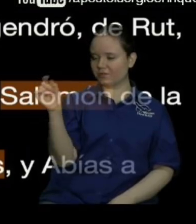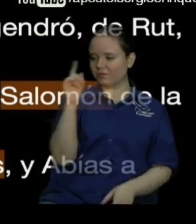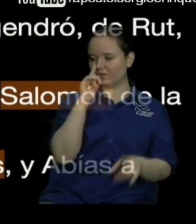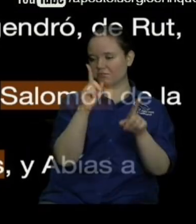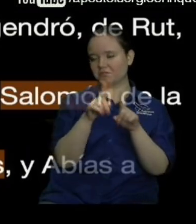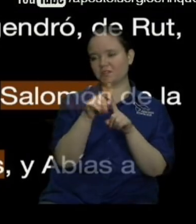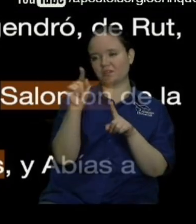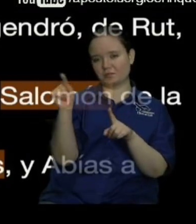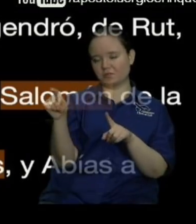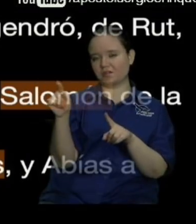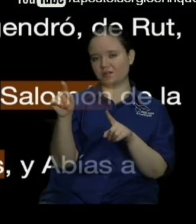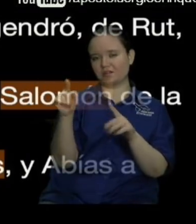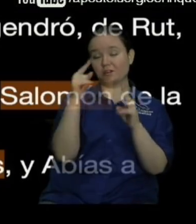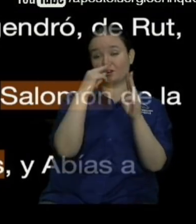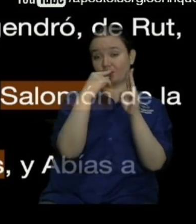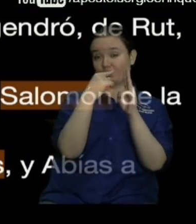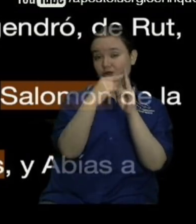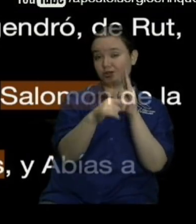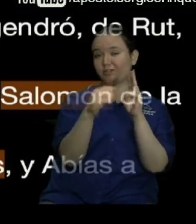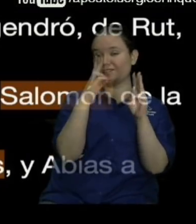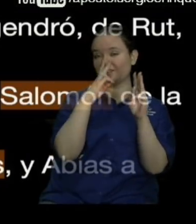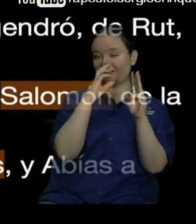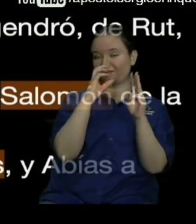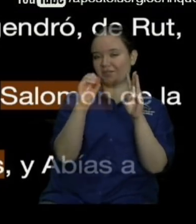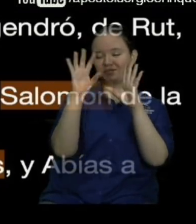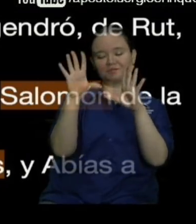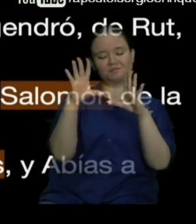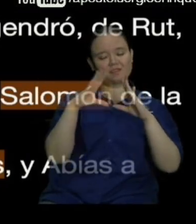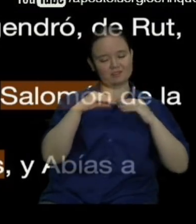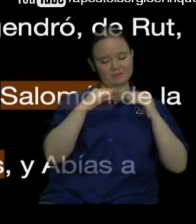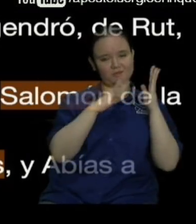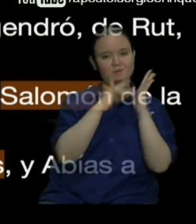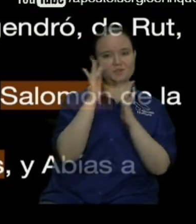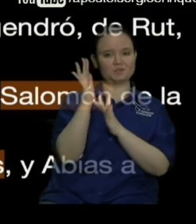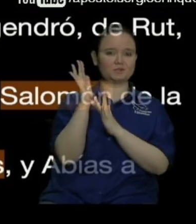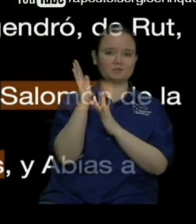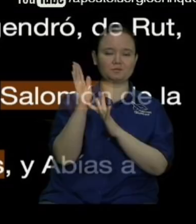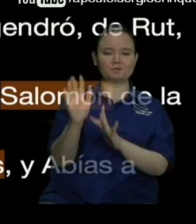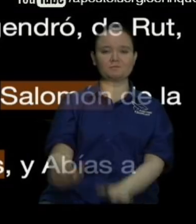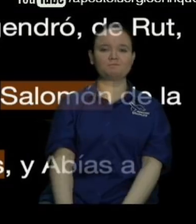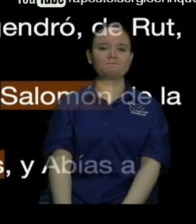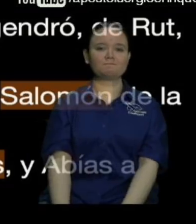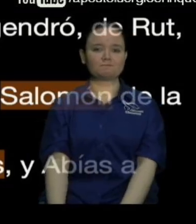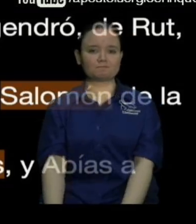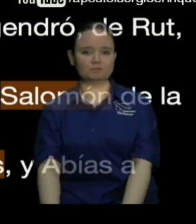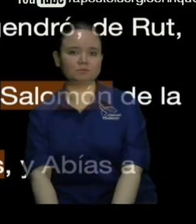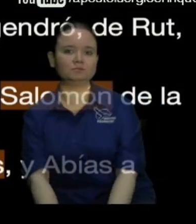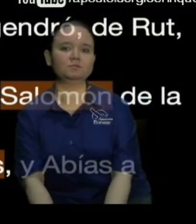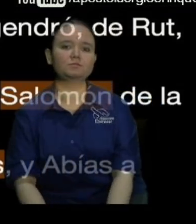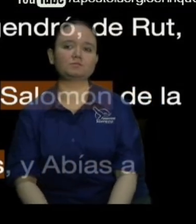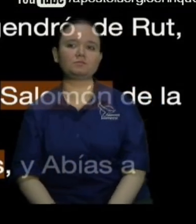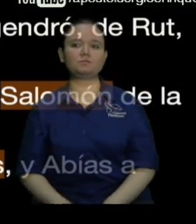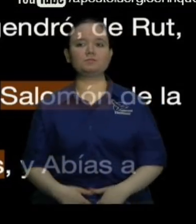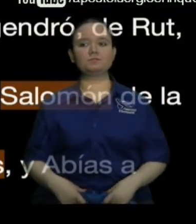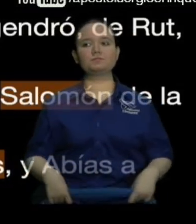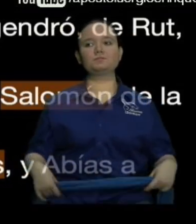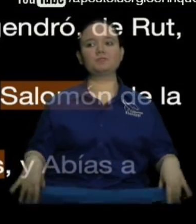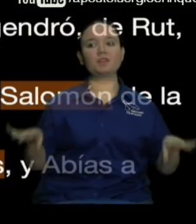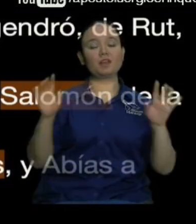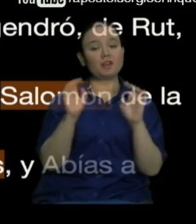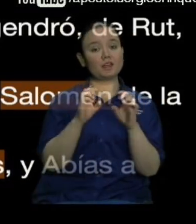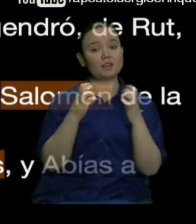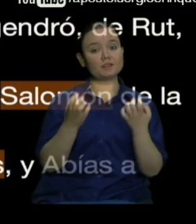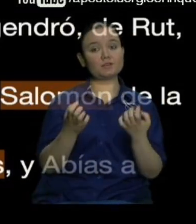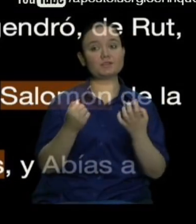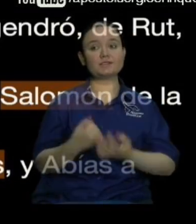hermano Byron y yo. Los tres Ponce nos volvimos de Lim. Ahora ya somos de Venezuela, pero por si tiene duda. Entonces,